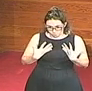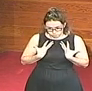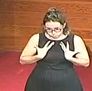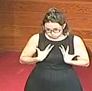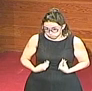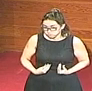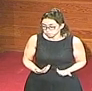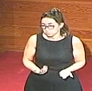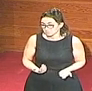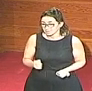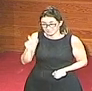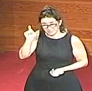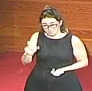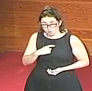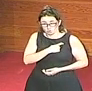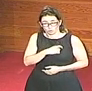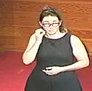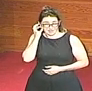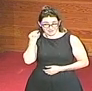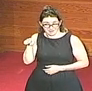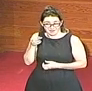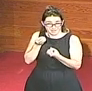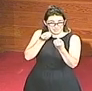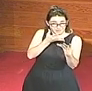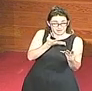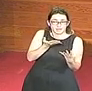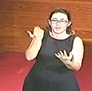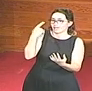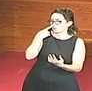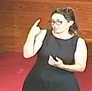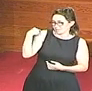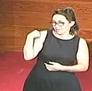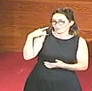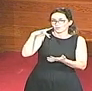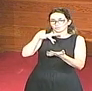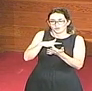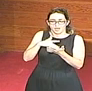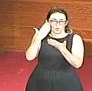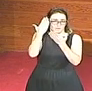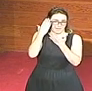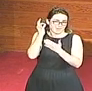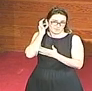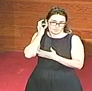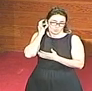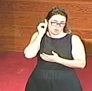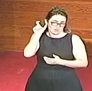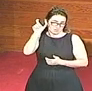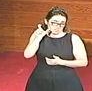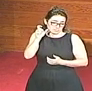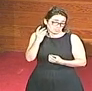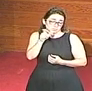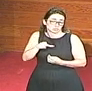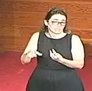Jourová hizo estas declaraciones el año pasado en un homenaje a Dafne Caruana, a Jan Kuciak y a